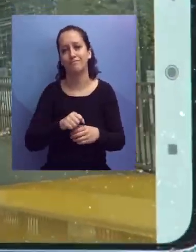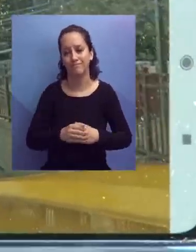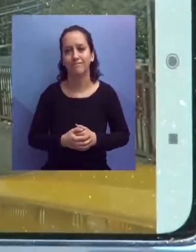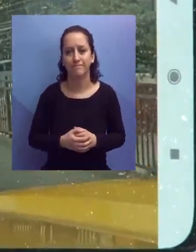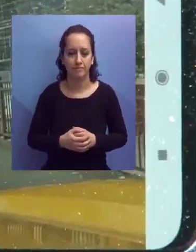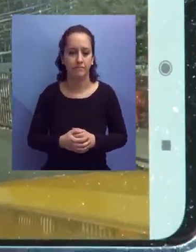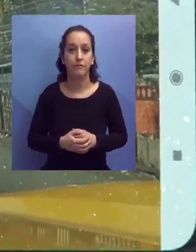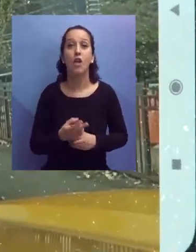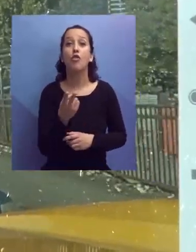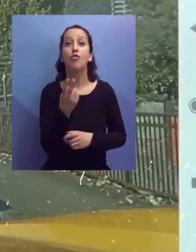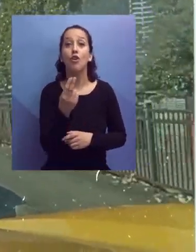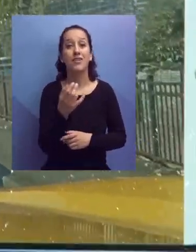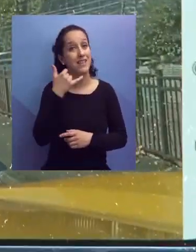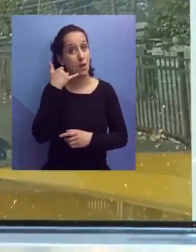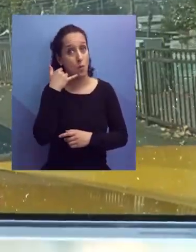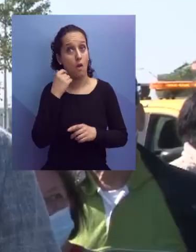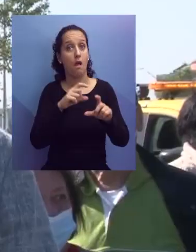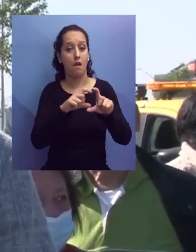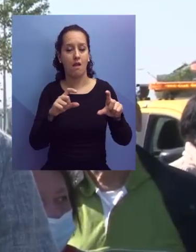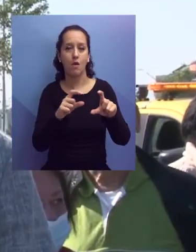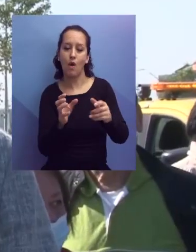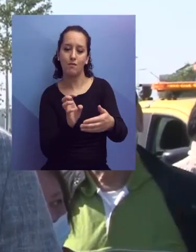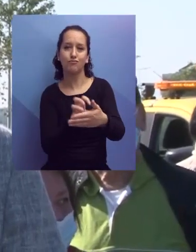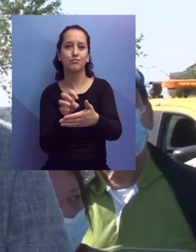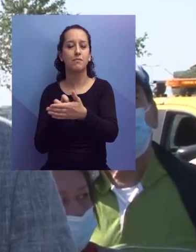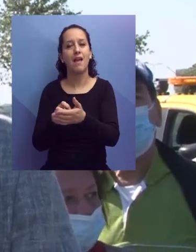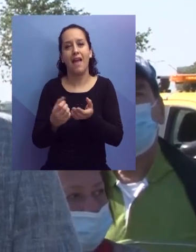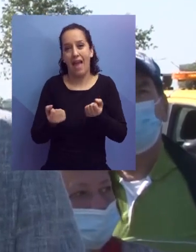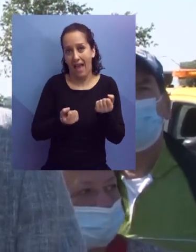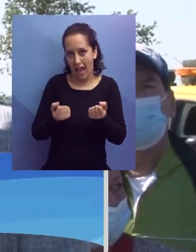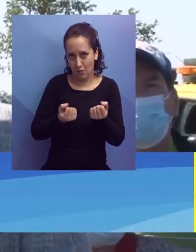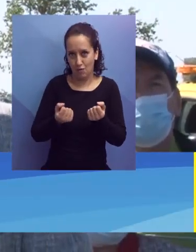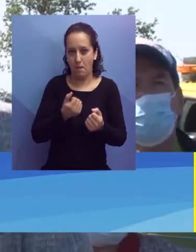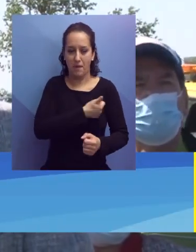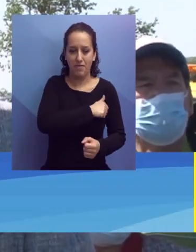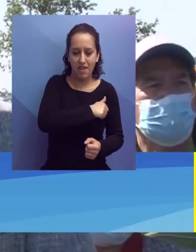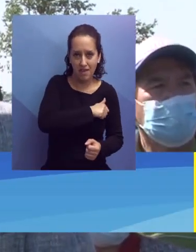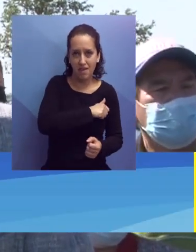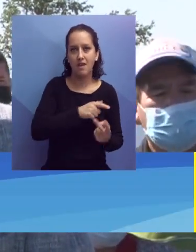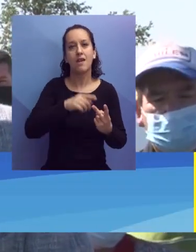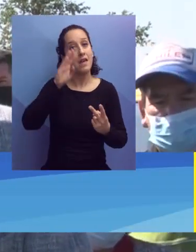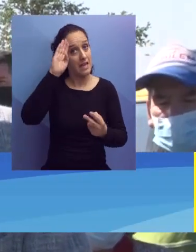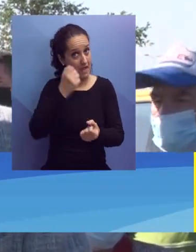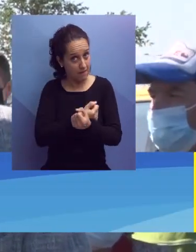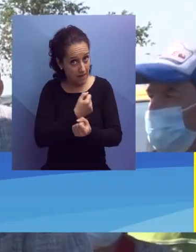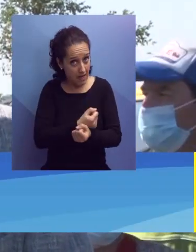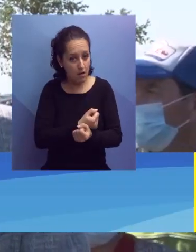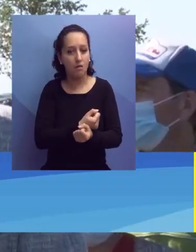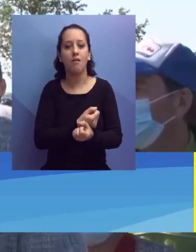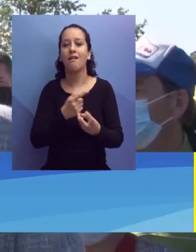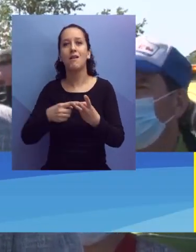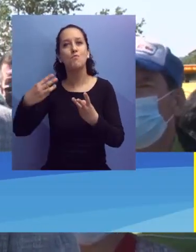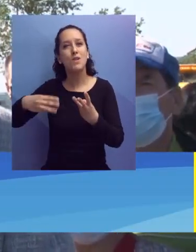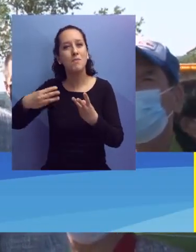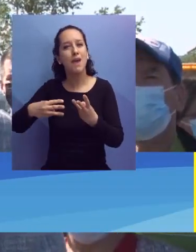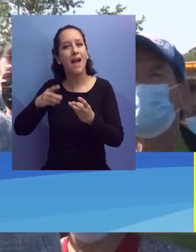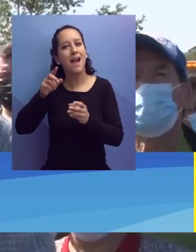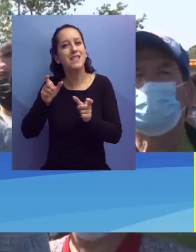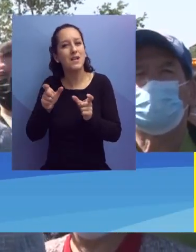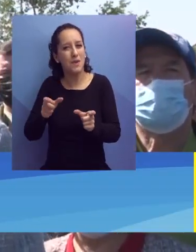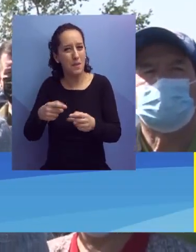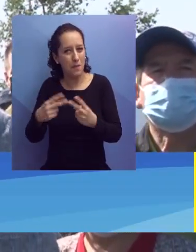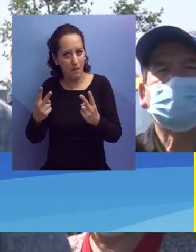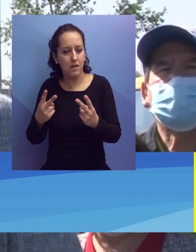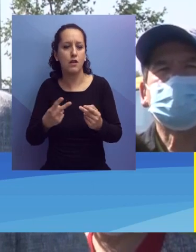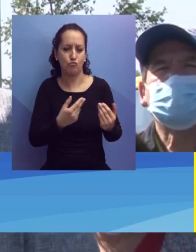especies. Son 12 dispositivos que se van a instalar en vehículos de la PDI, en vehículos de Carabineros y en vehículos de la Dirección de Seguridad